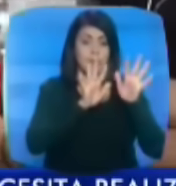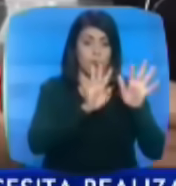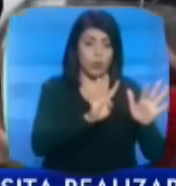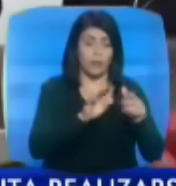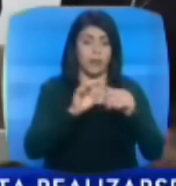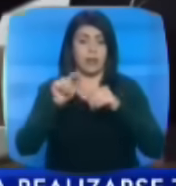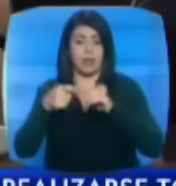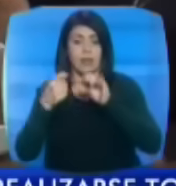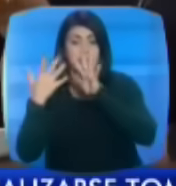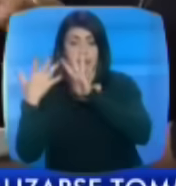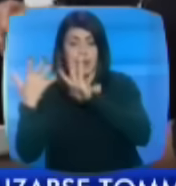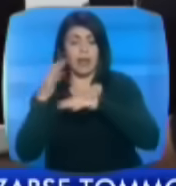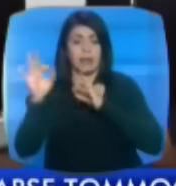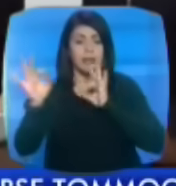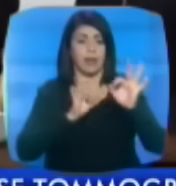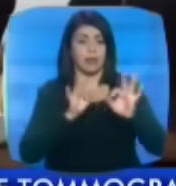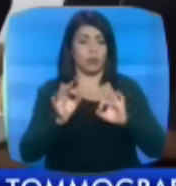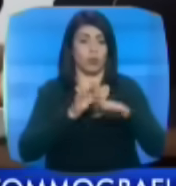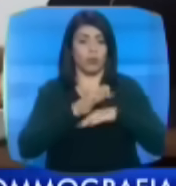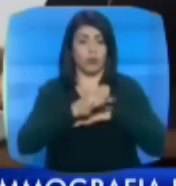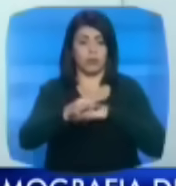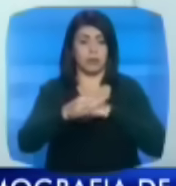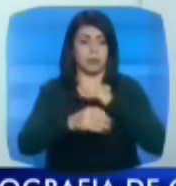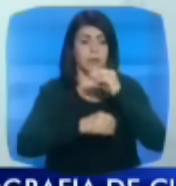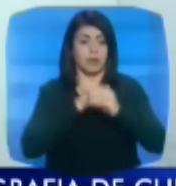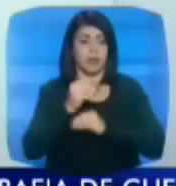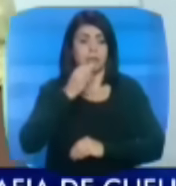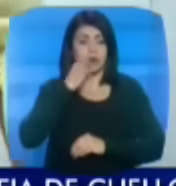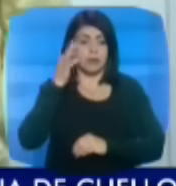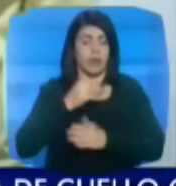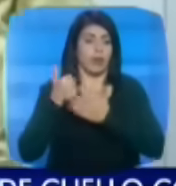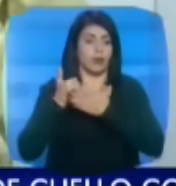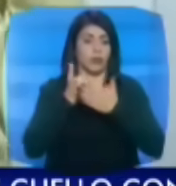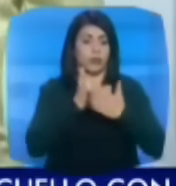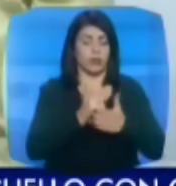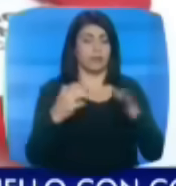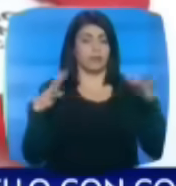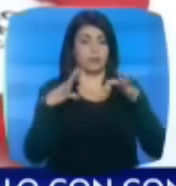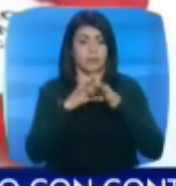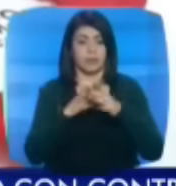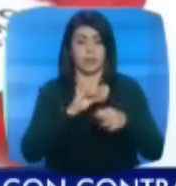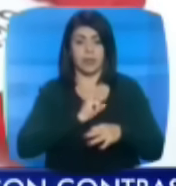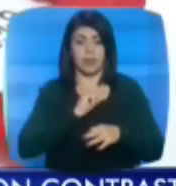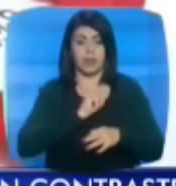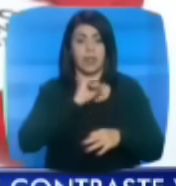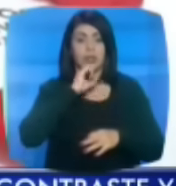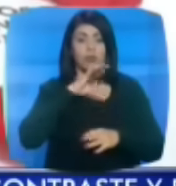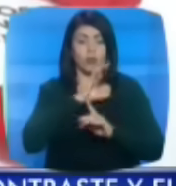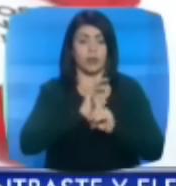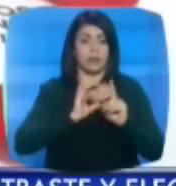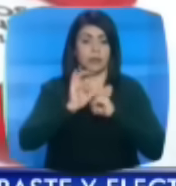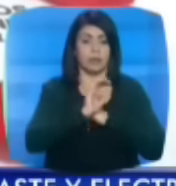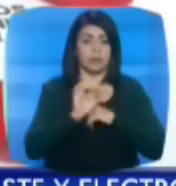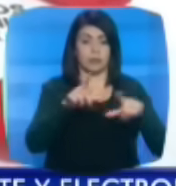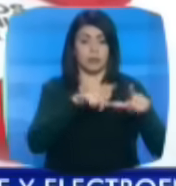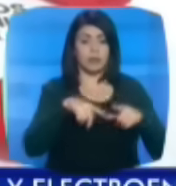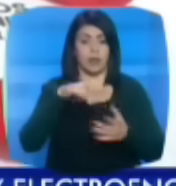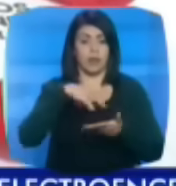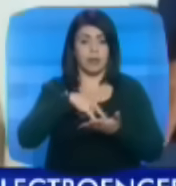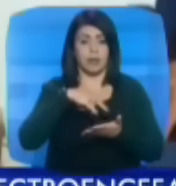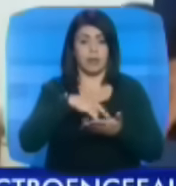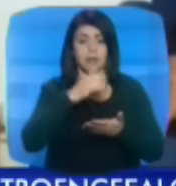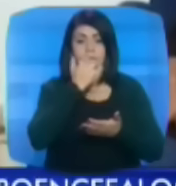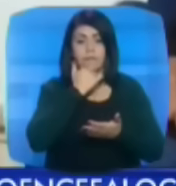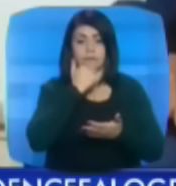las casonas y el teatro municipal respectivamente, que asegura ayudarán a consolidar la identidad histórico-cultural de la ciudad de